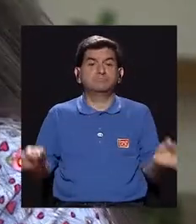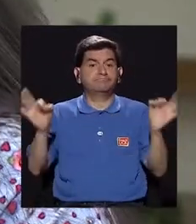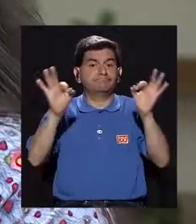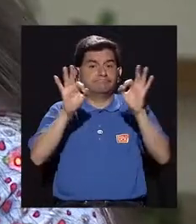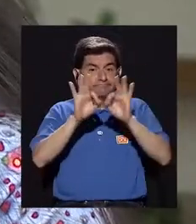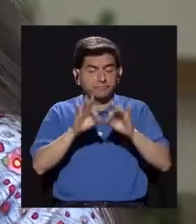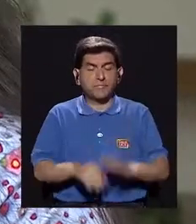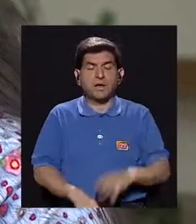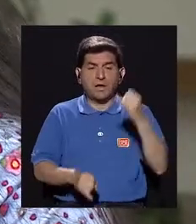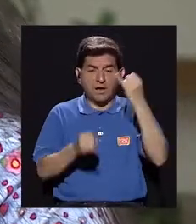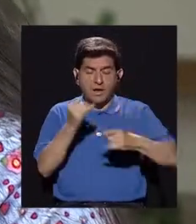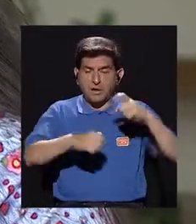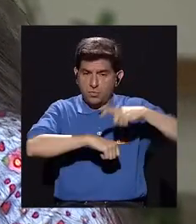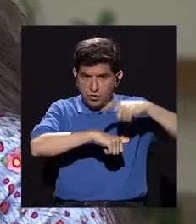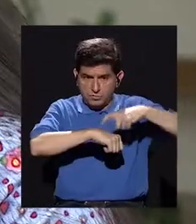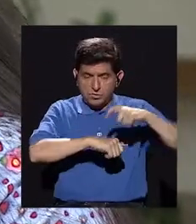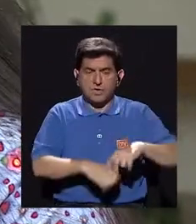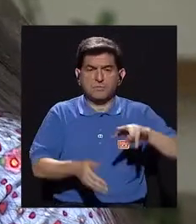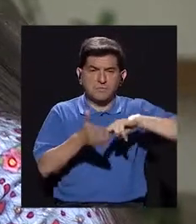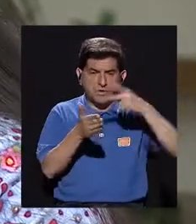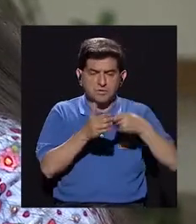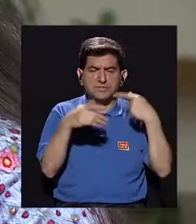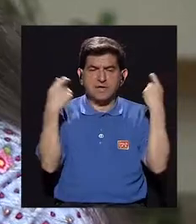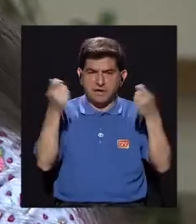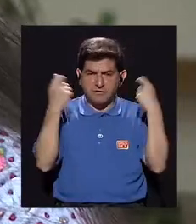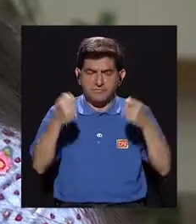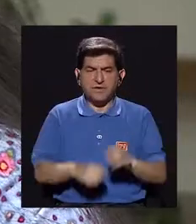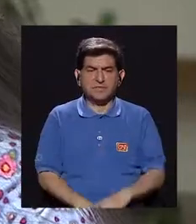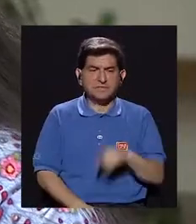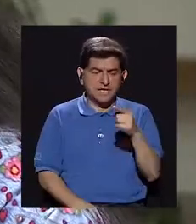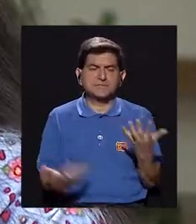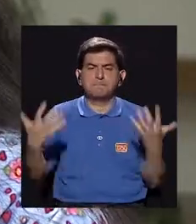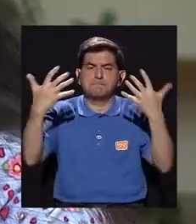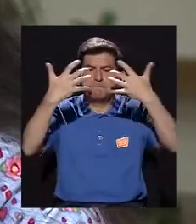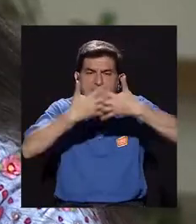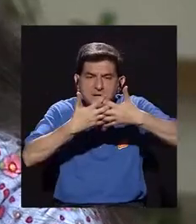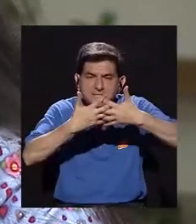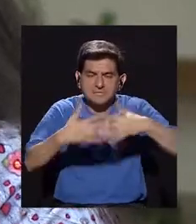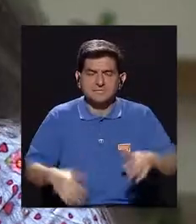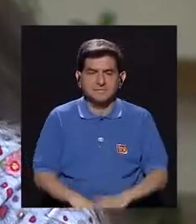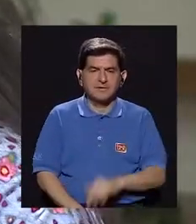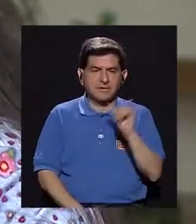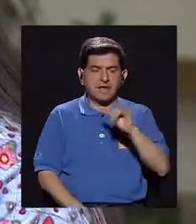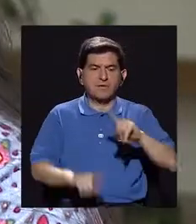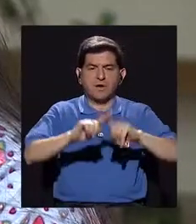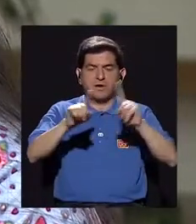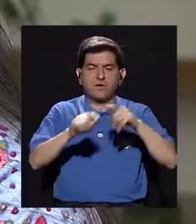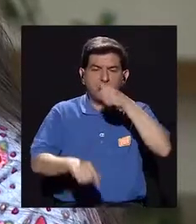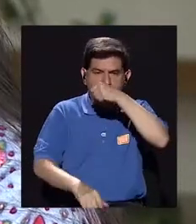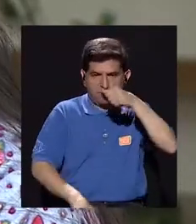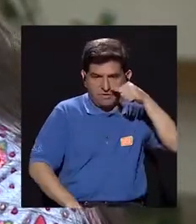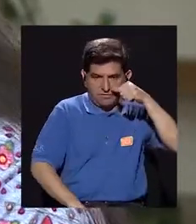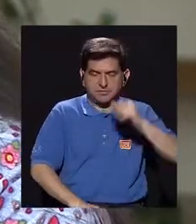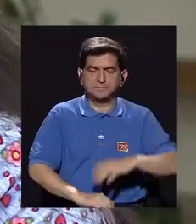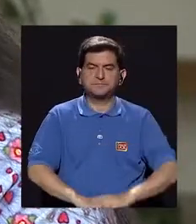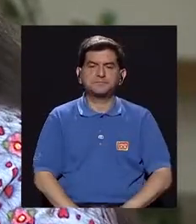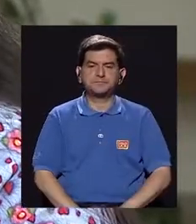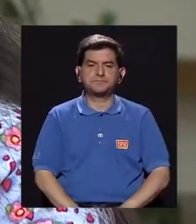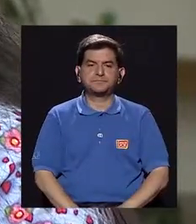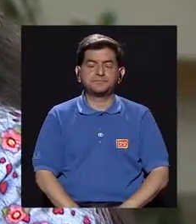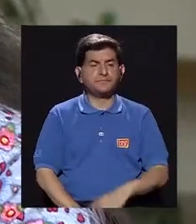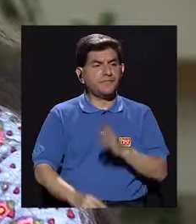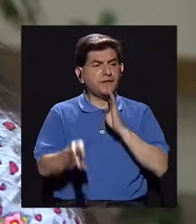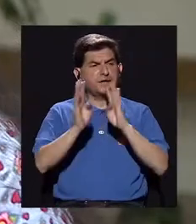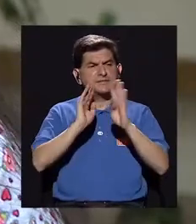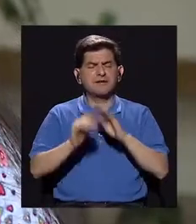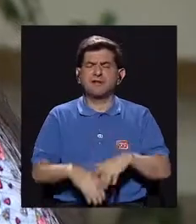muy protagónico en este último tiempo para lo que son las fiestas porque se hacen combinaciones inclusive con otras drogas.